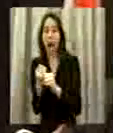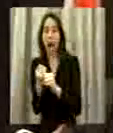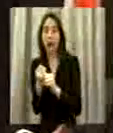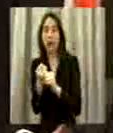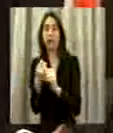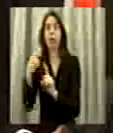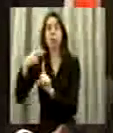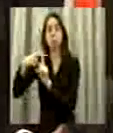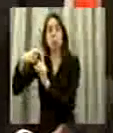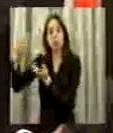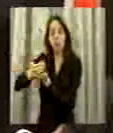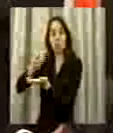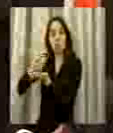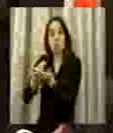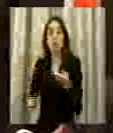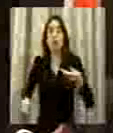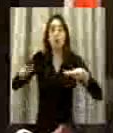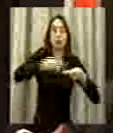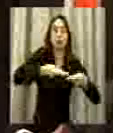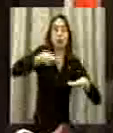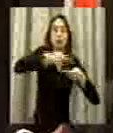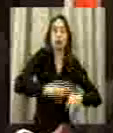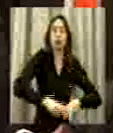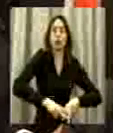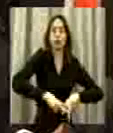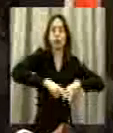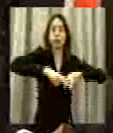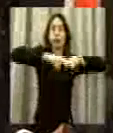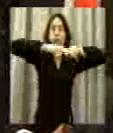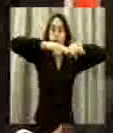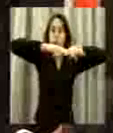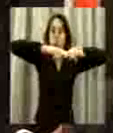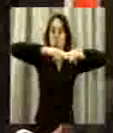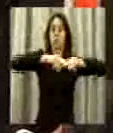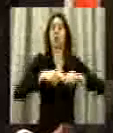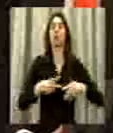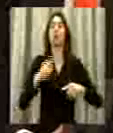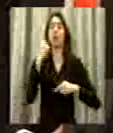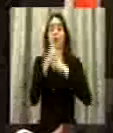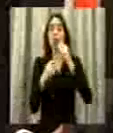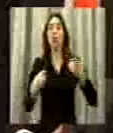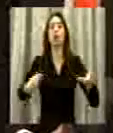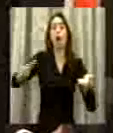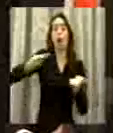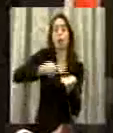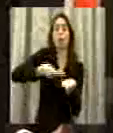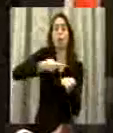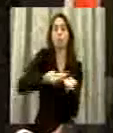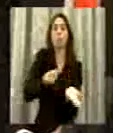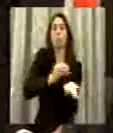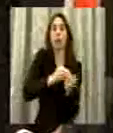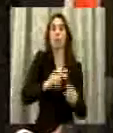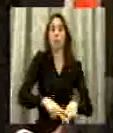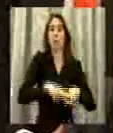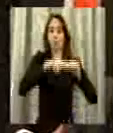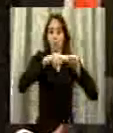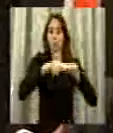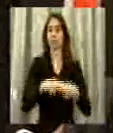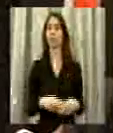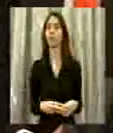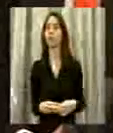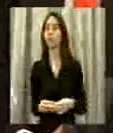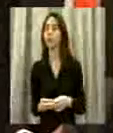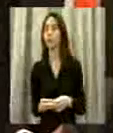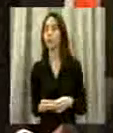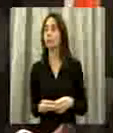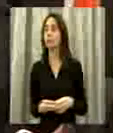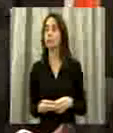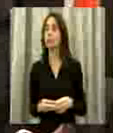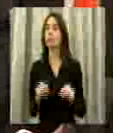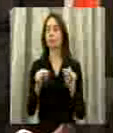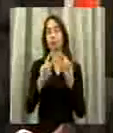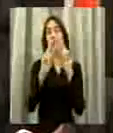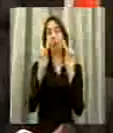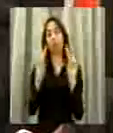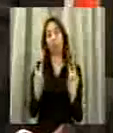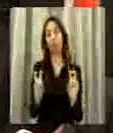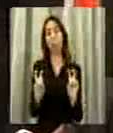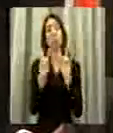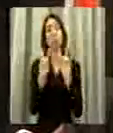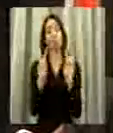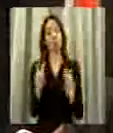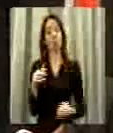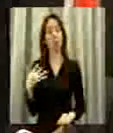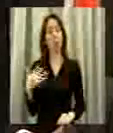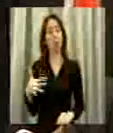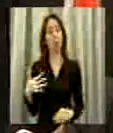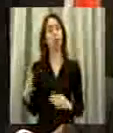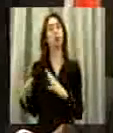retornos positivos y además le hemos ido entregando todos los años. Y este tema es un tema importante